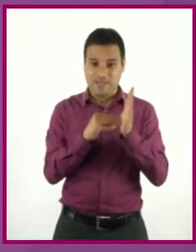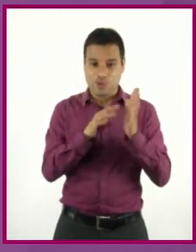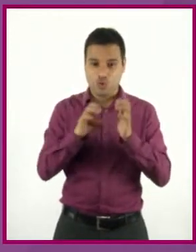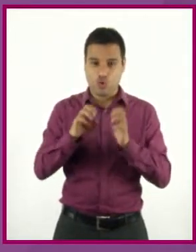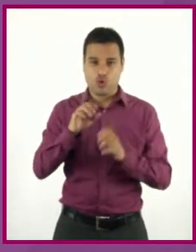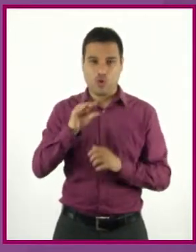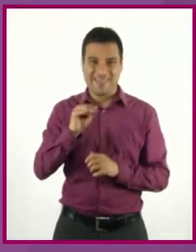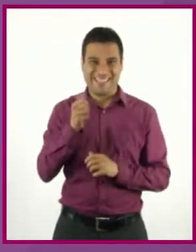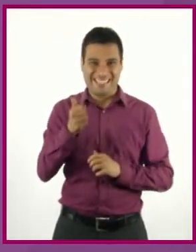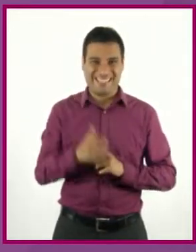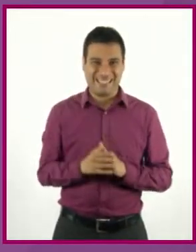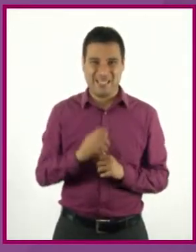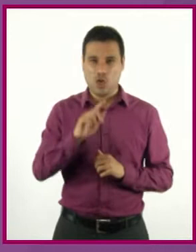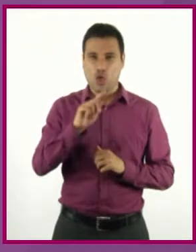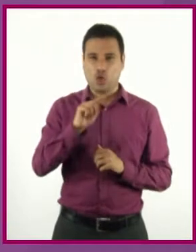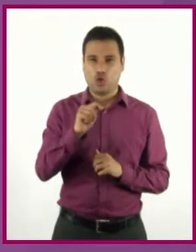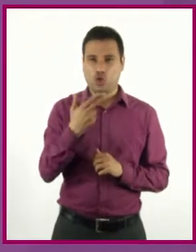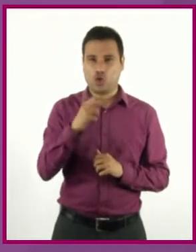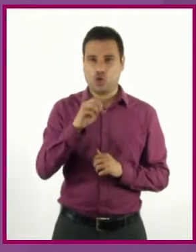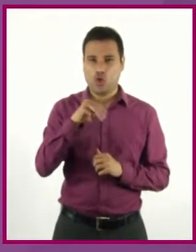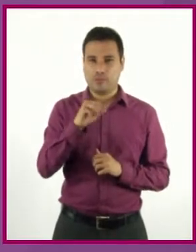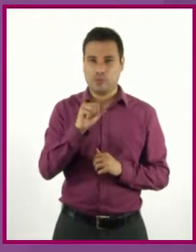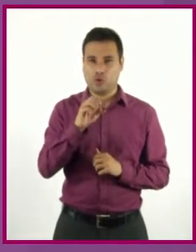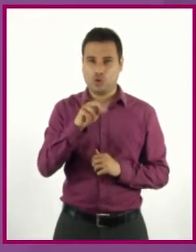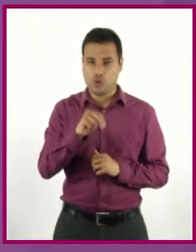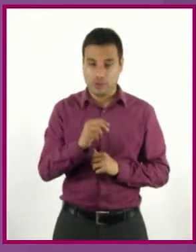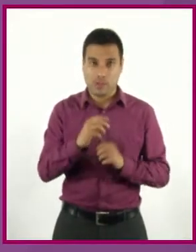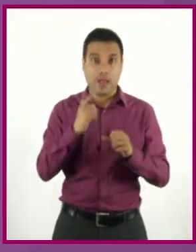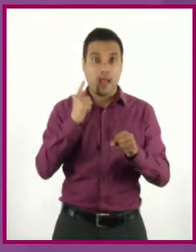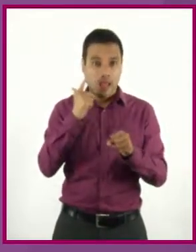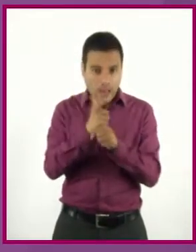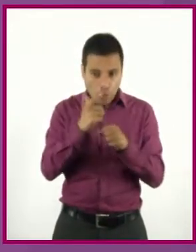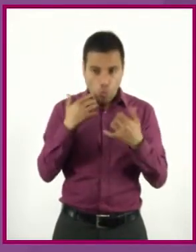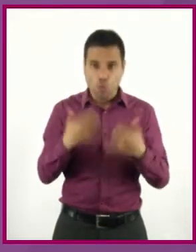1896 Thomson hizo un descubrimiento muy importante.